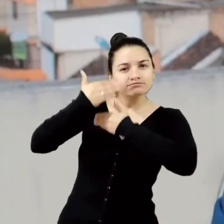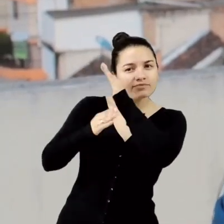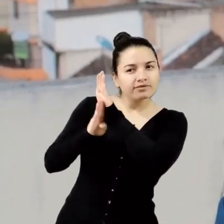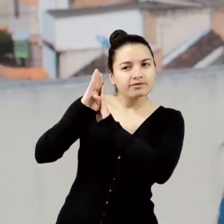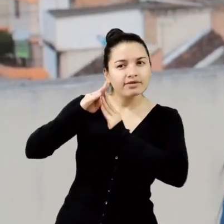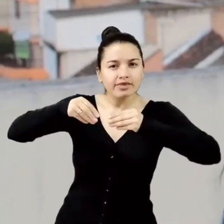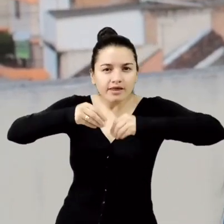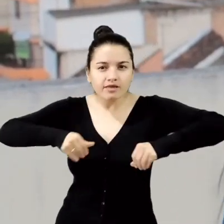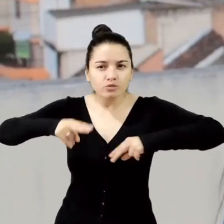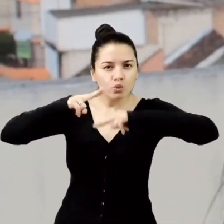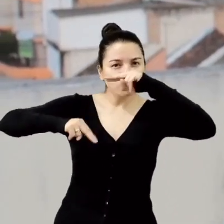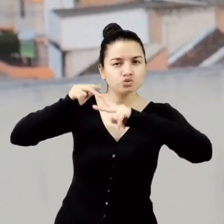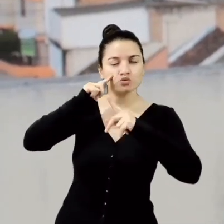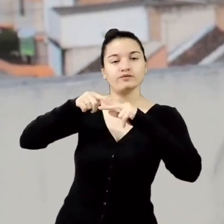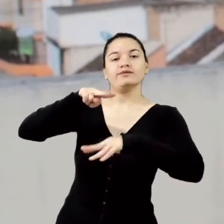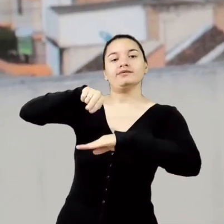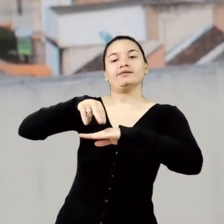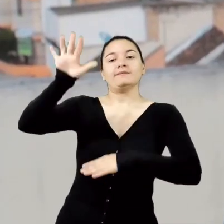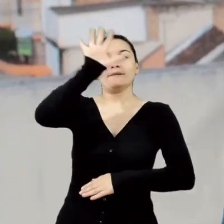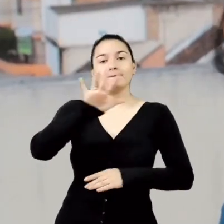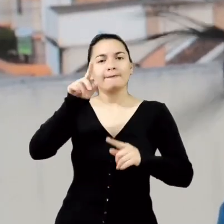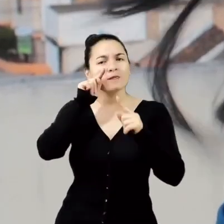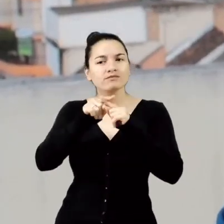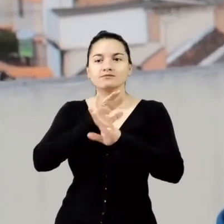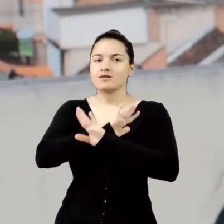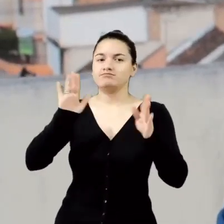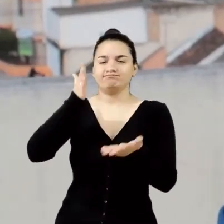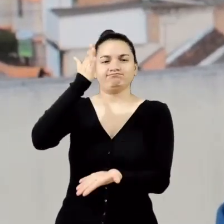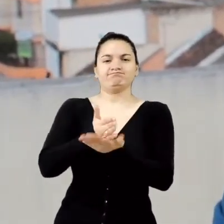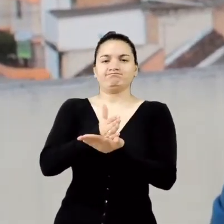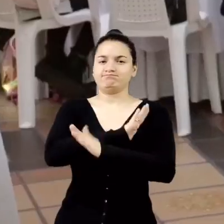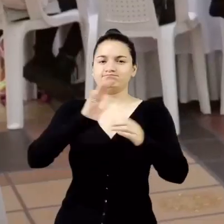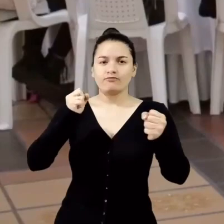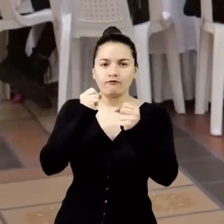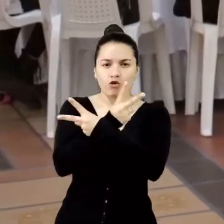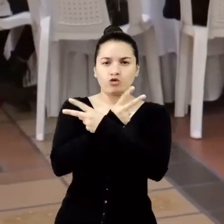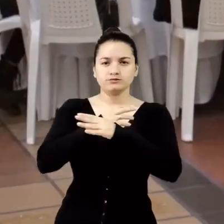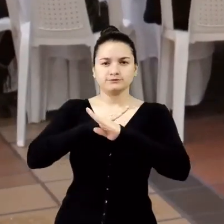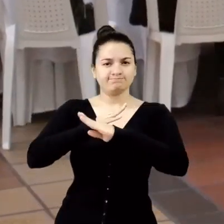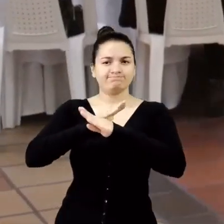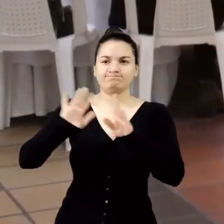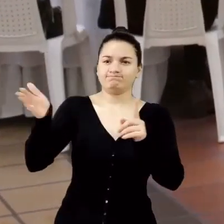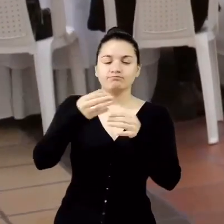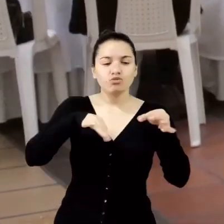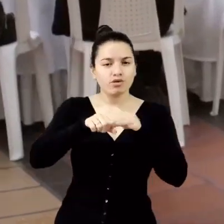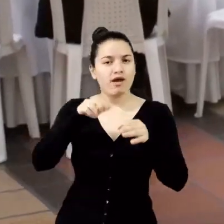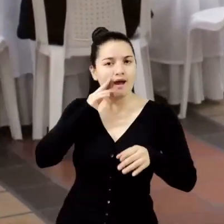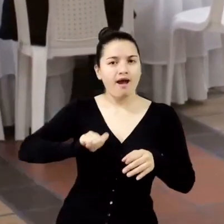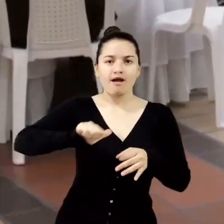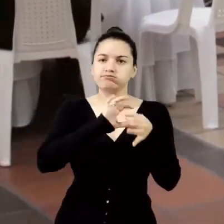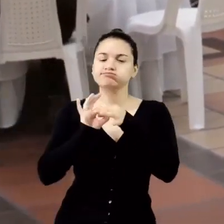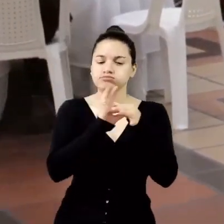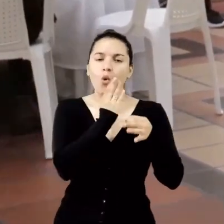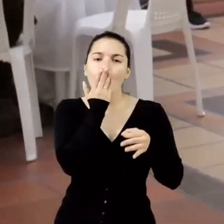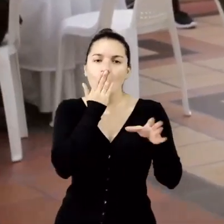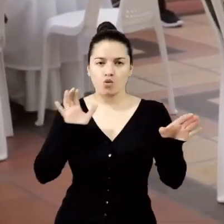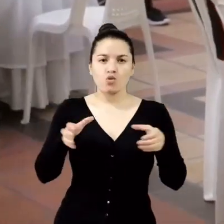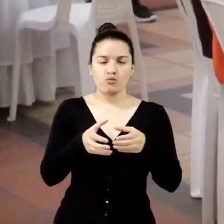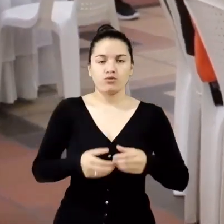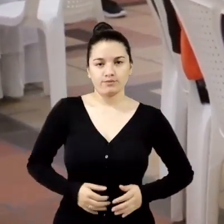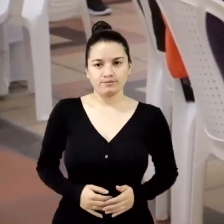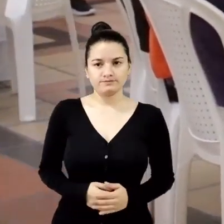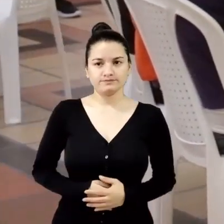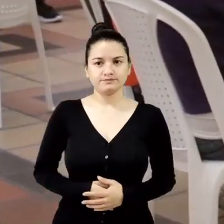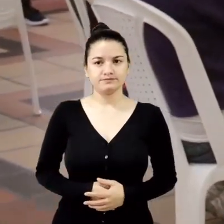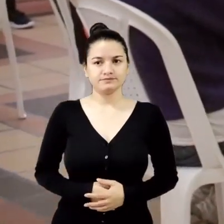y precisamente construir un departamento libre de violencias contra la mujer, caminando desde nuestras comunidades indígenas. Esta